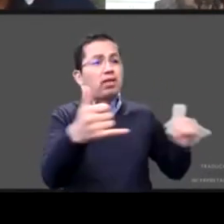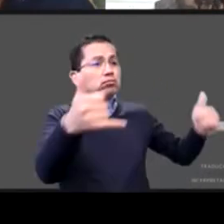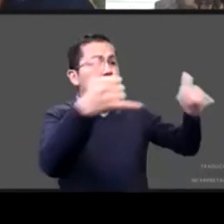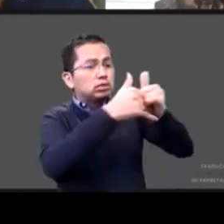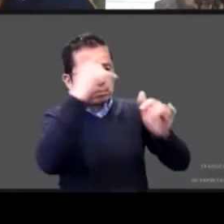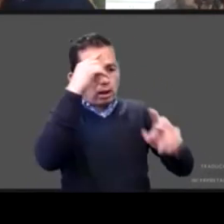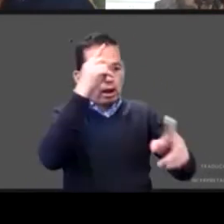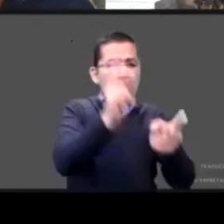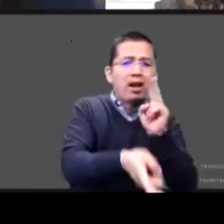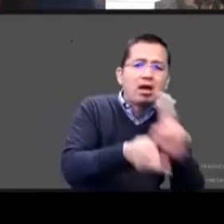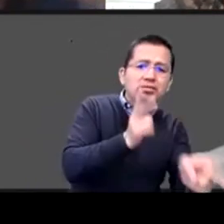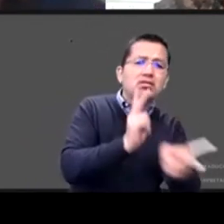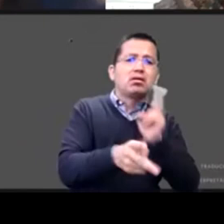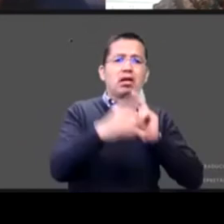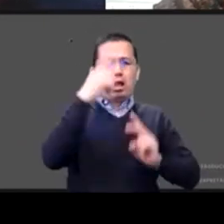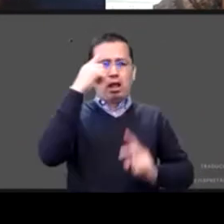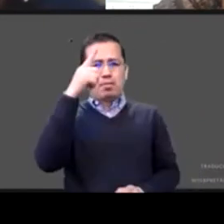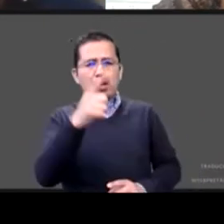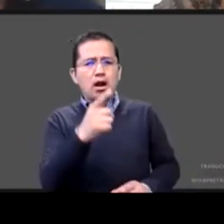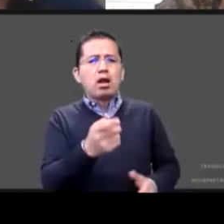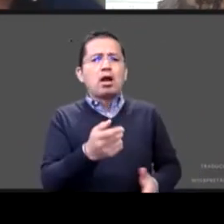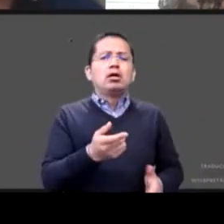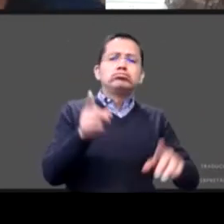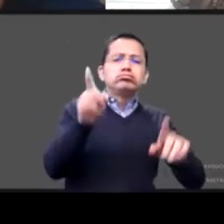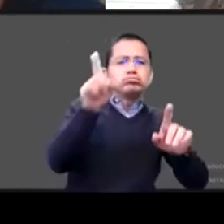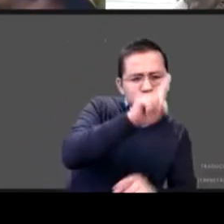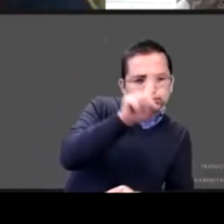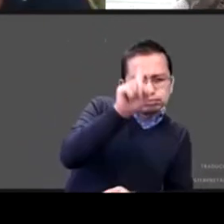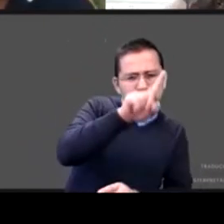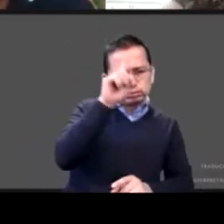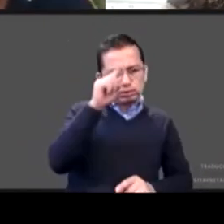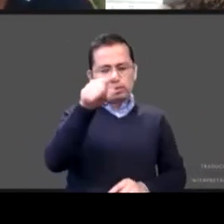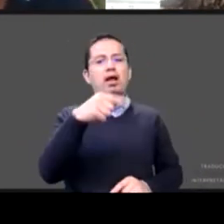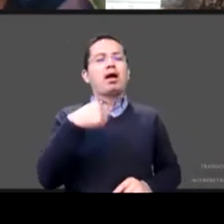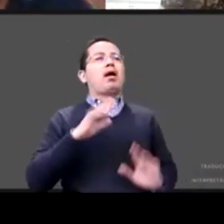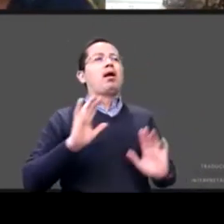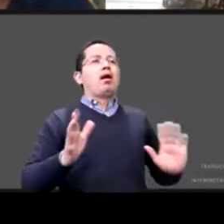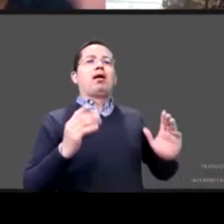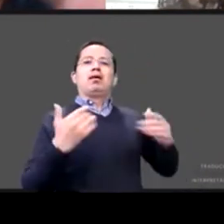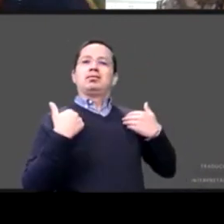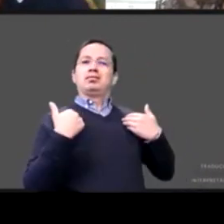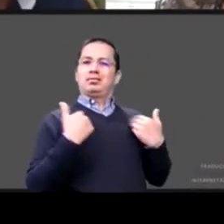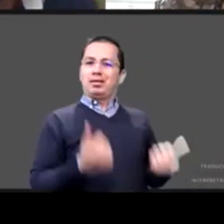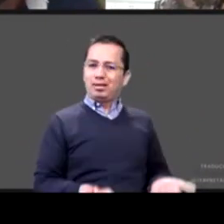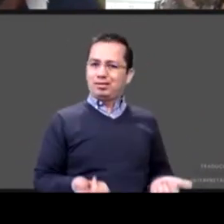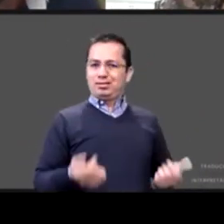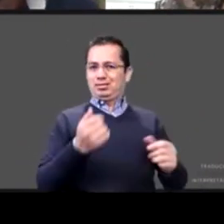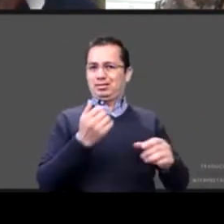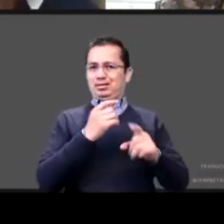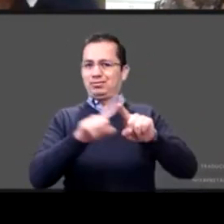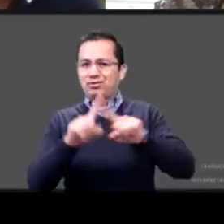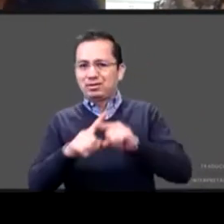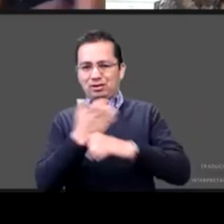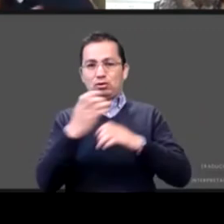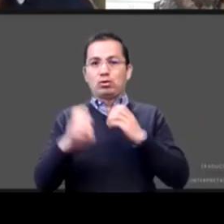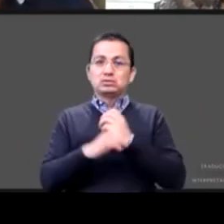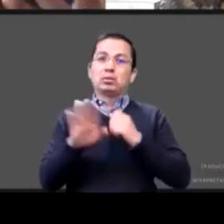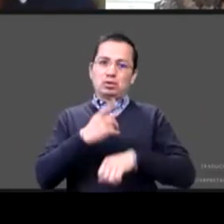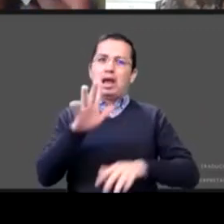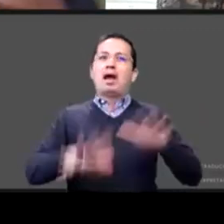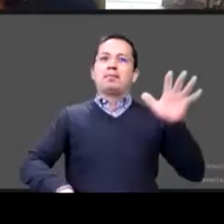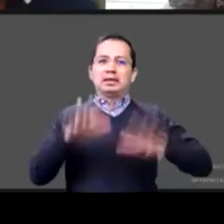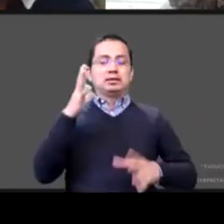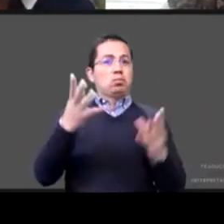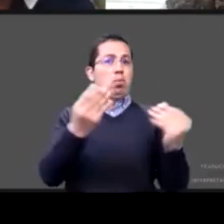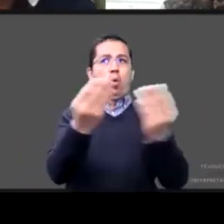la posibilidad para desentrañar todas estas ideas y confusiones y exceso de información que a veces tenemos junto con los